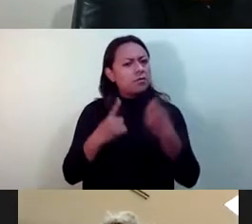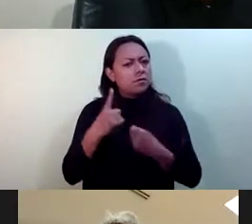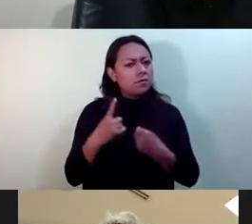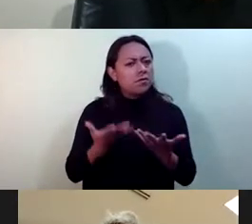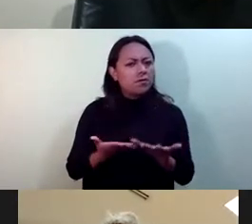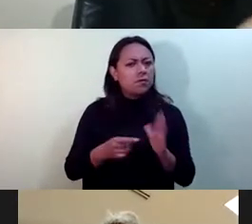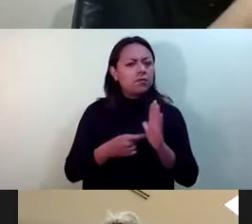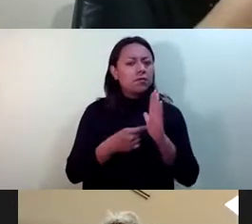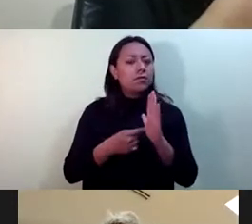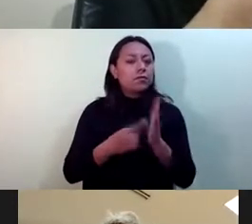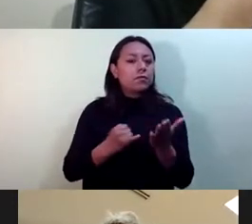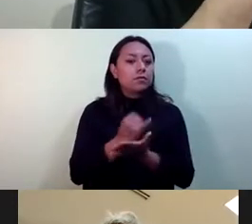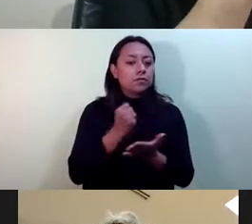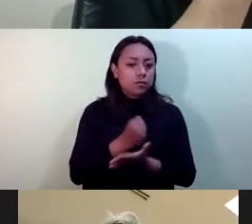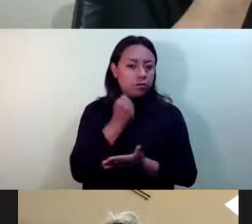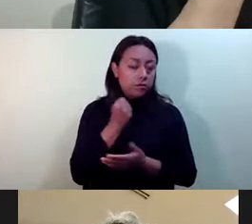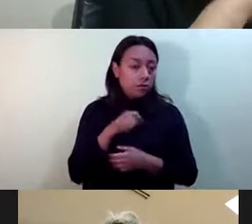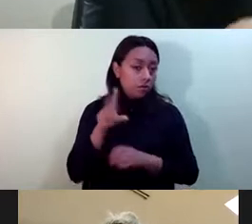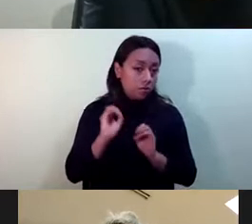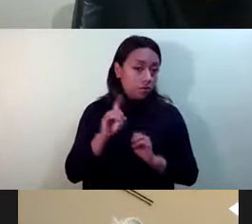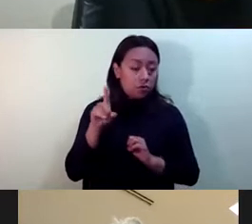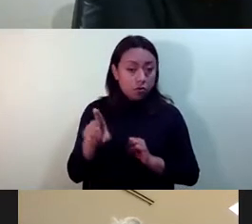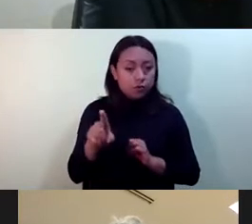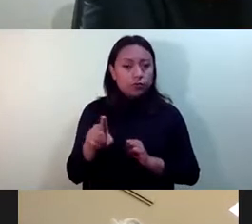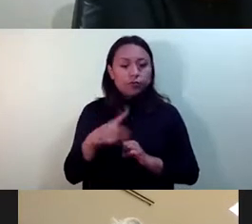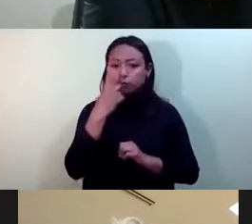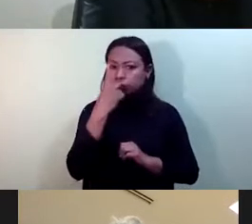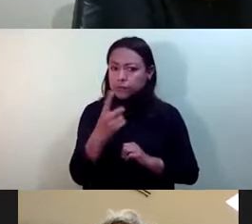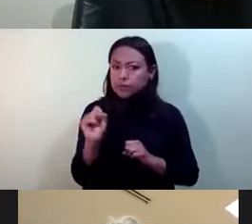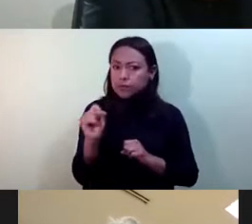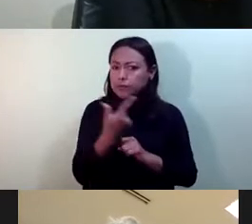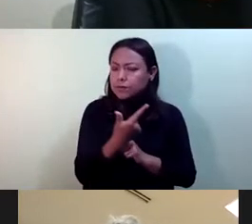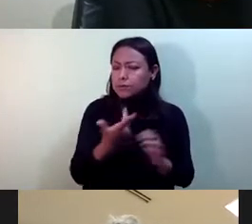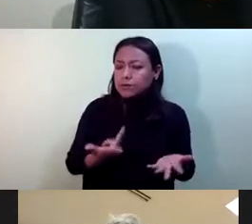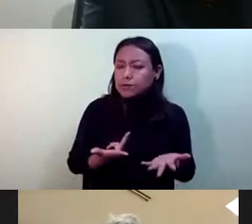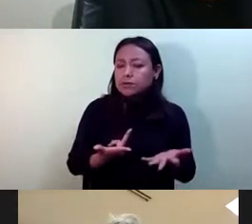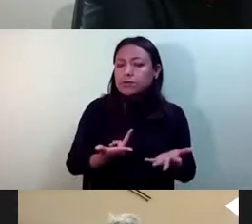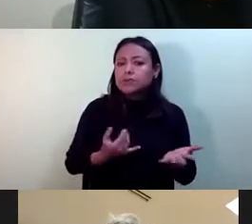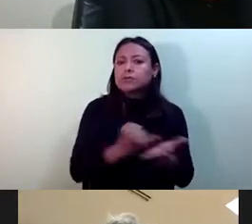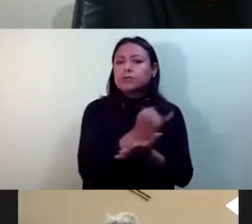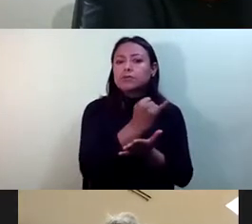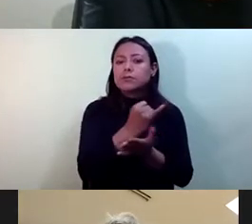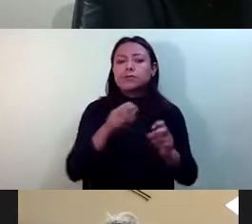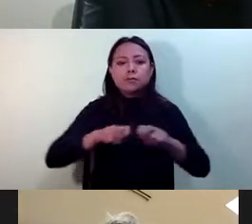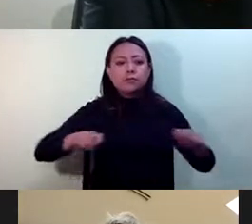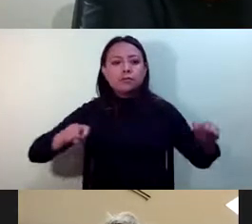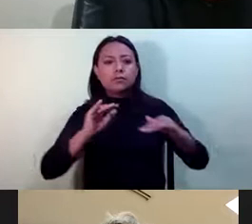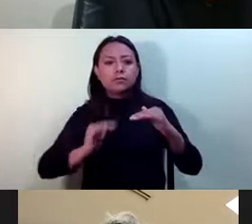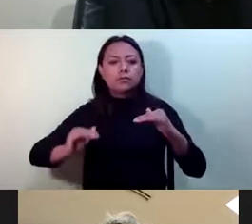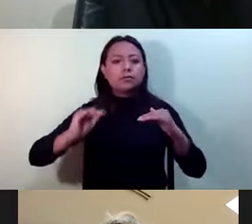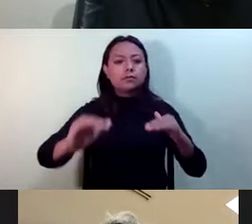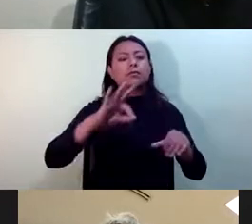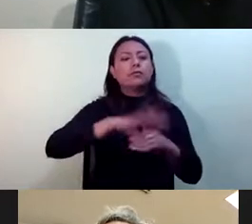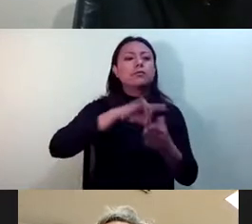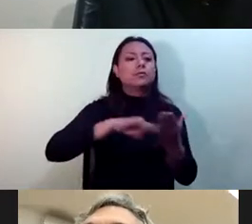ha hecho usted en esta intervención una sola referencia a la resolución de la Sala Superior del Tribunal Electoral del Poder Judicial